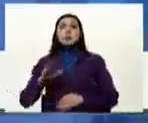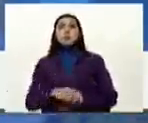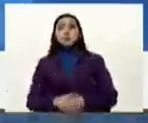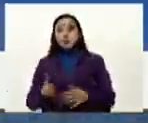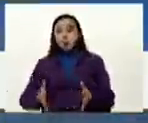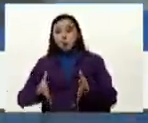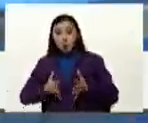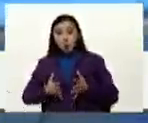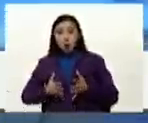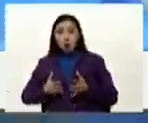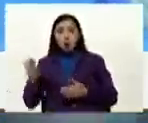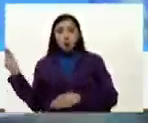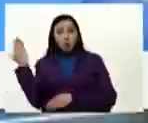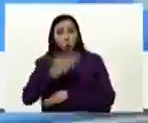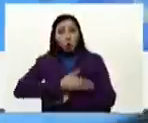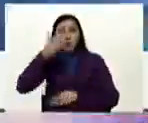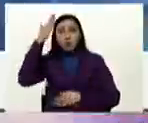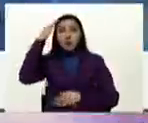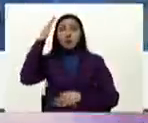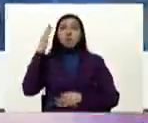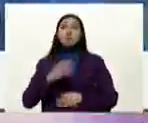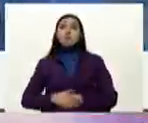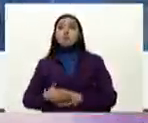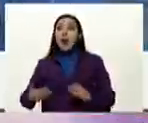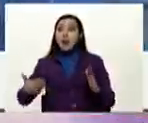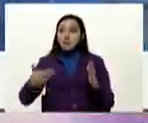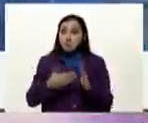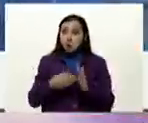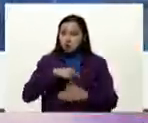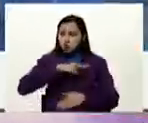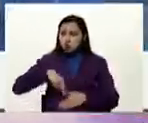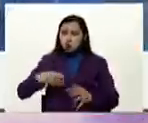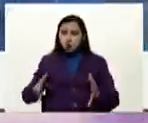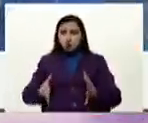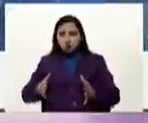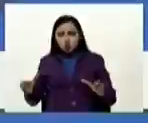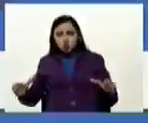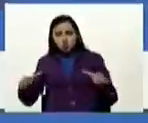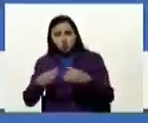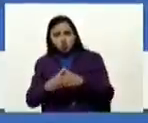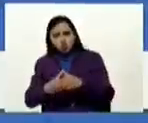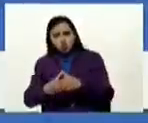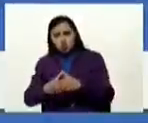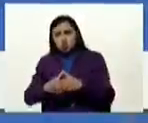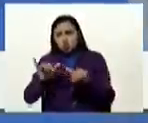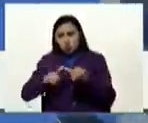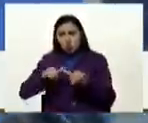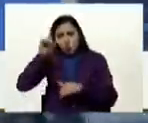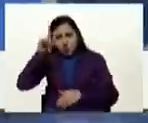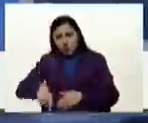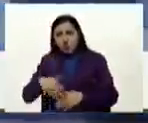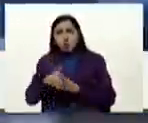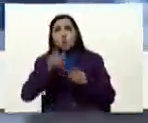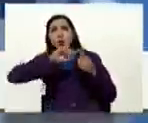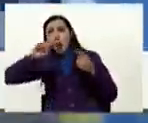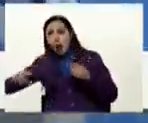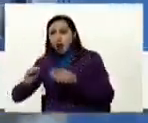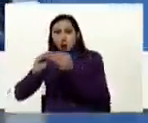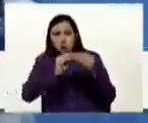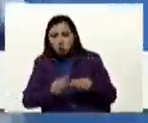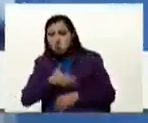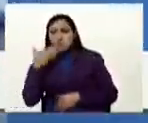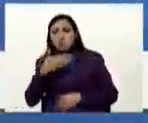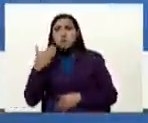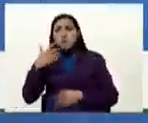de las sanciones, nueva presidenta, a pesar del bloqueo, hemos logrado con nuestros equipos de ingenieros en el área de la electrónica, en el área de la salud, en el